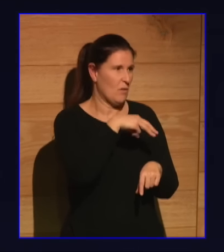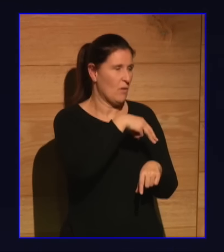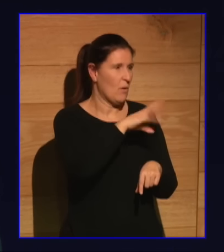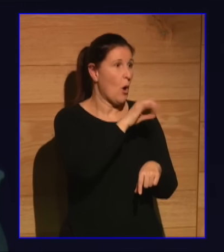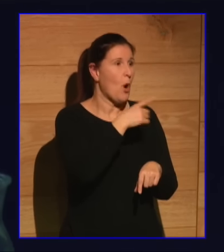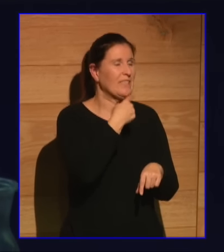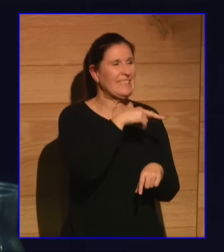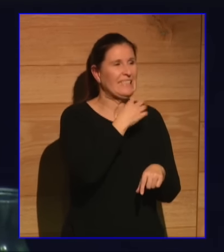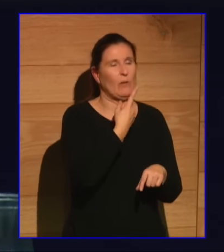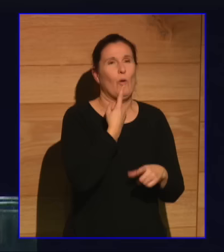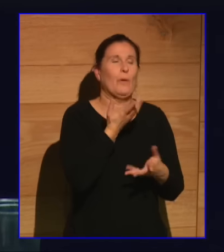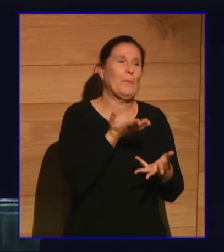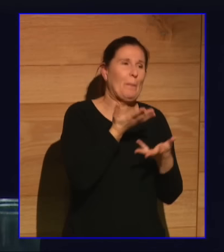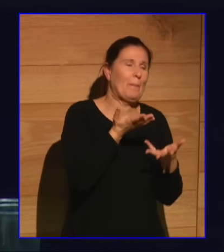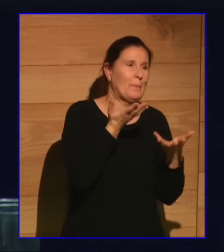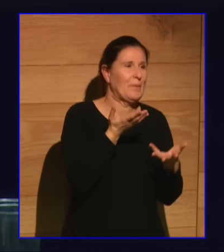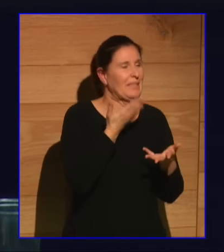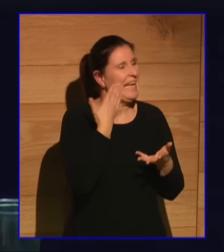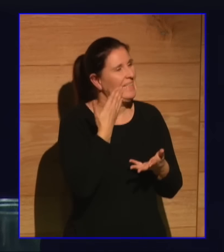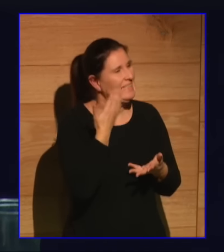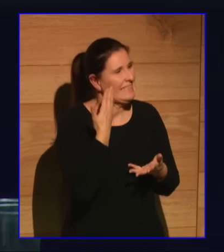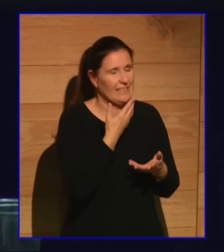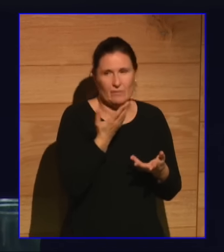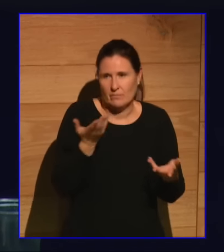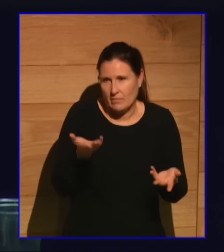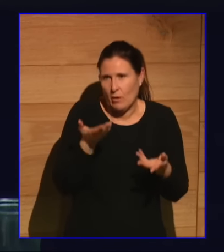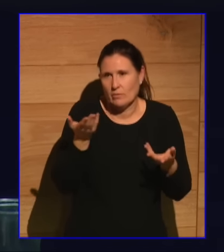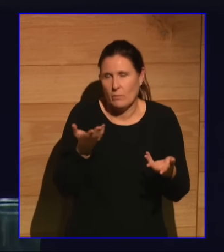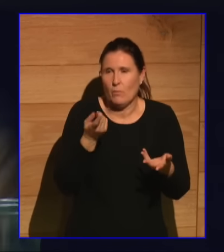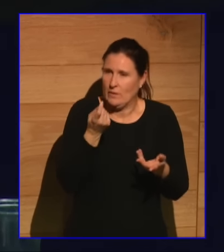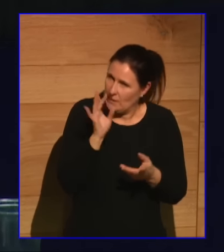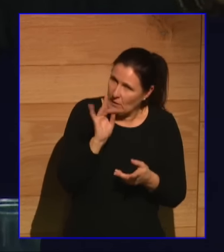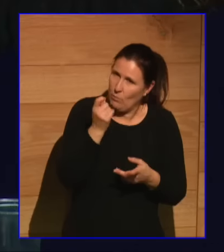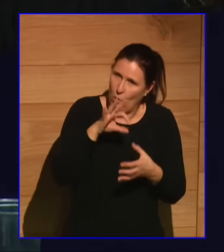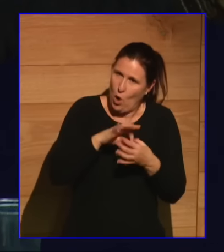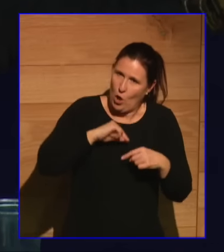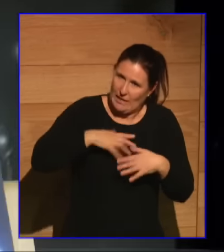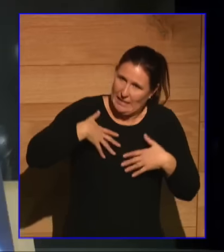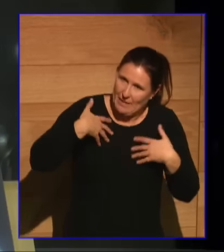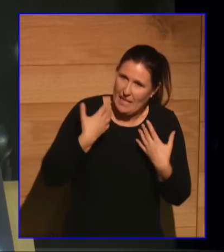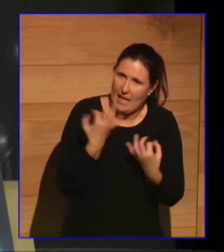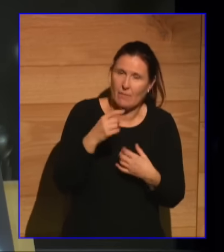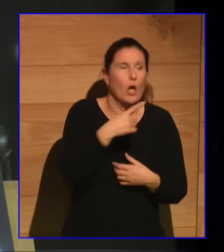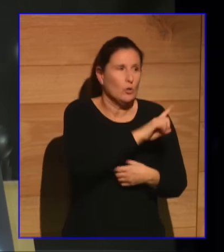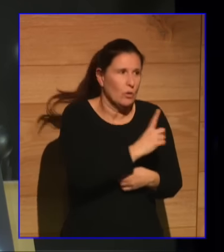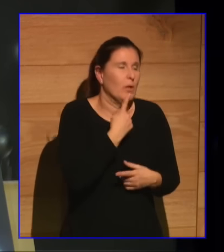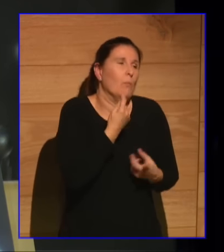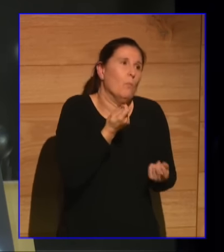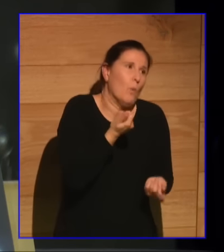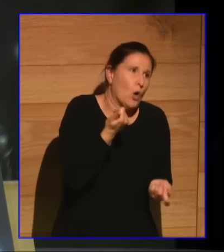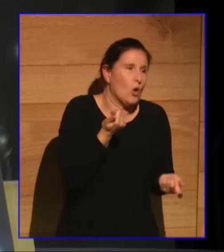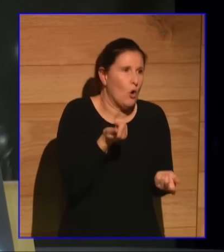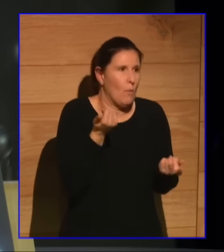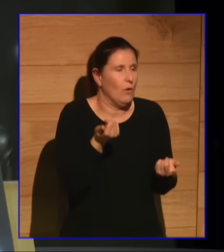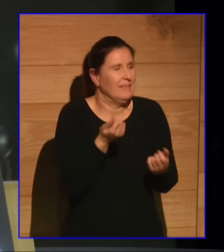Perdona. Cariñoso, sí. Rodrigo, sí. Sentimentales. Hay que ponerse un poquito sentimental. Sí, tú no. Pero moña. Tú no, un poquito moña.